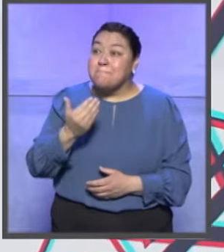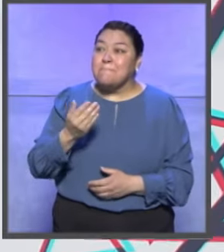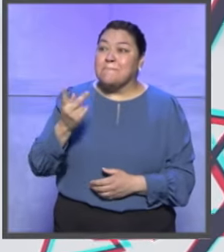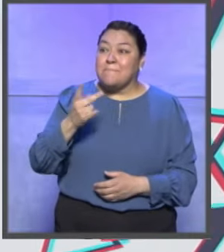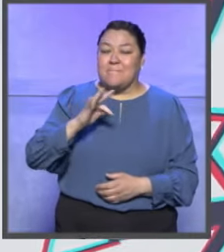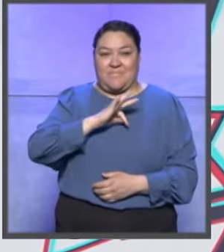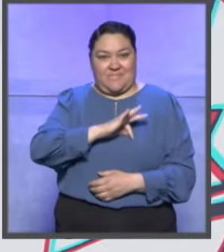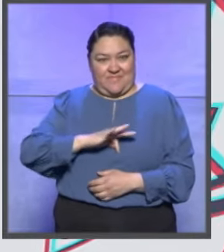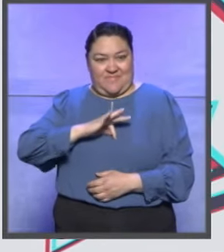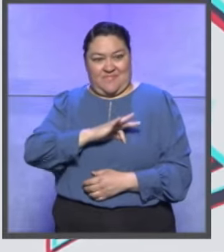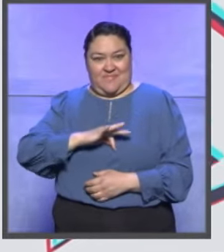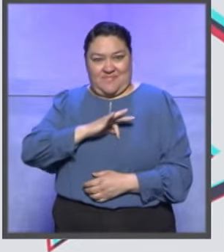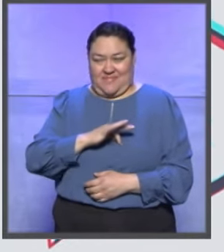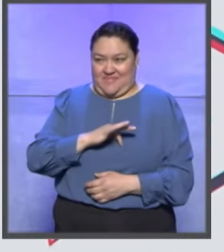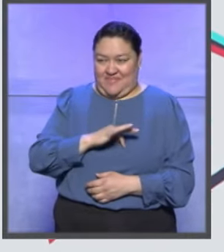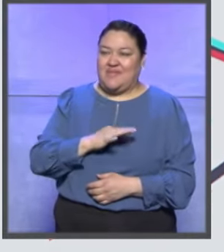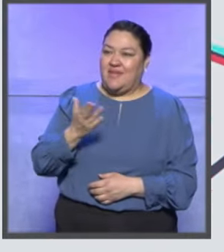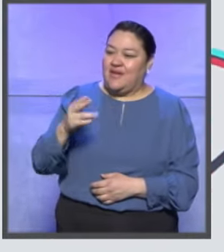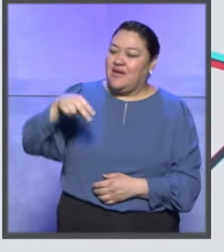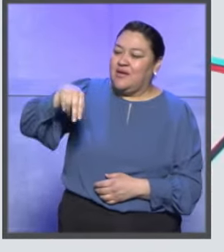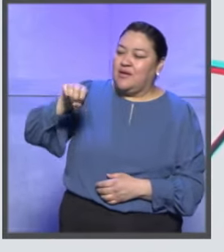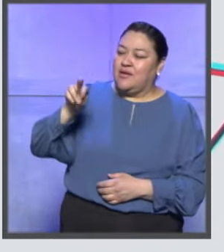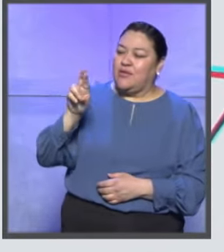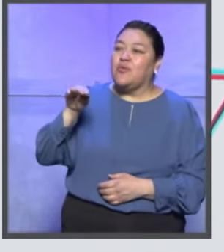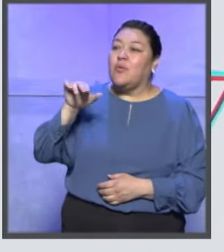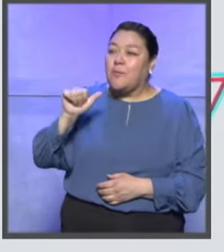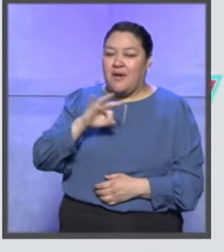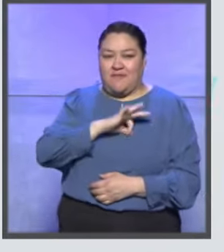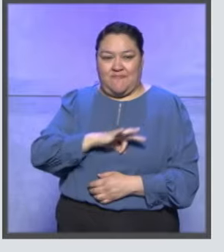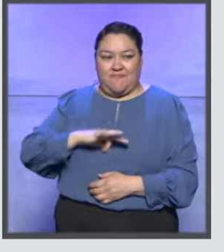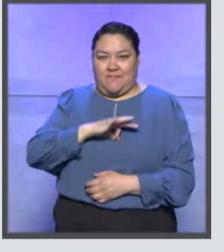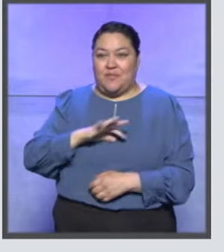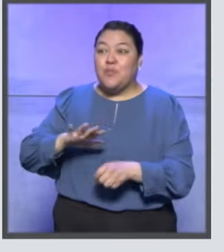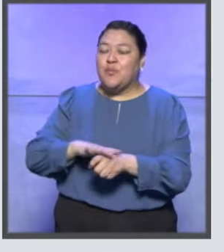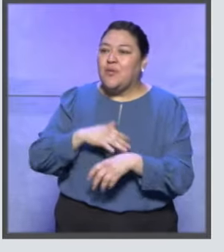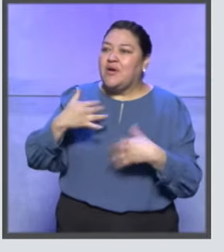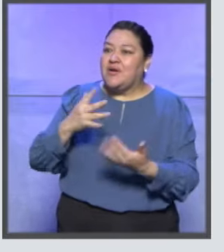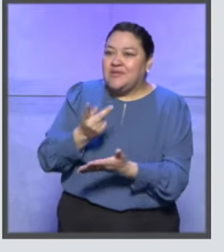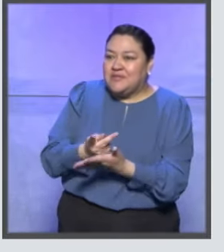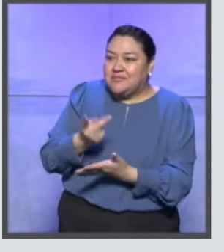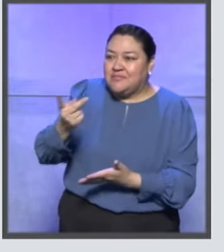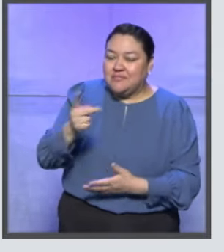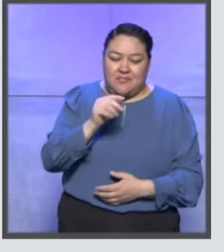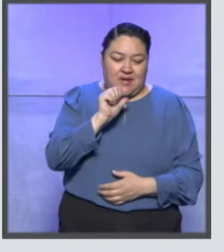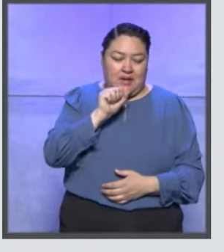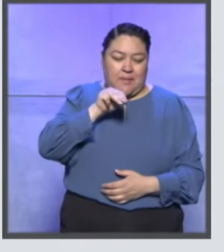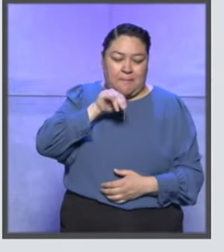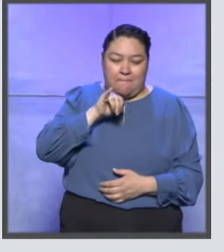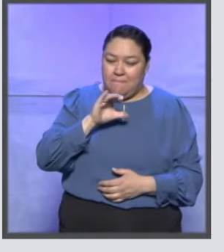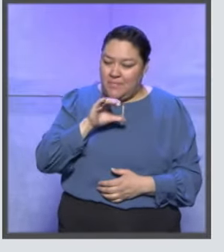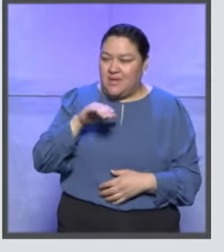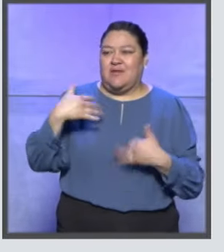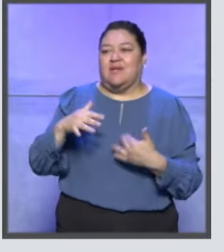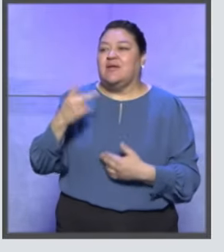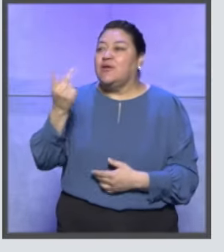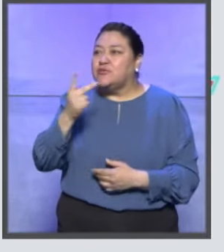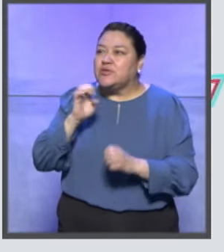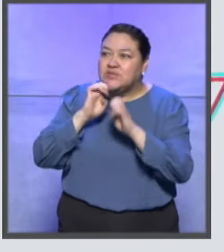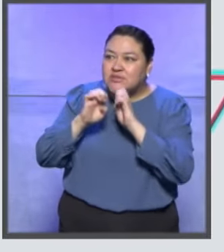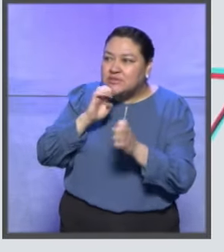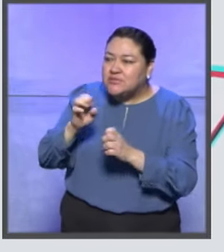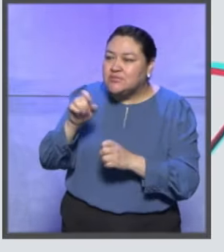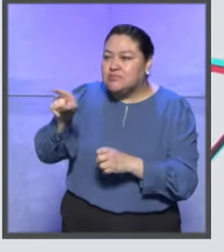aprovecho la oportunidad, querida magistrada Norma Angélica Sandoval, por ese reconocimiento de la MIG y gracias por cedernos